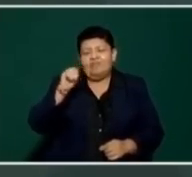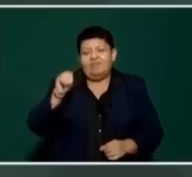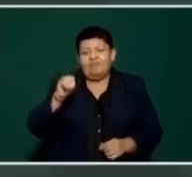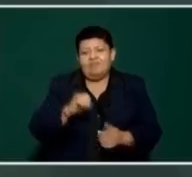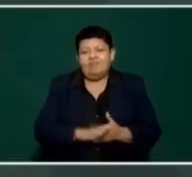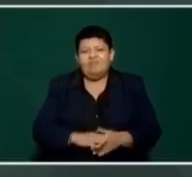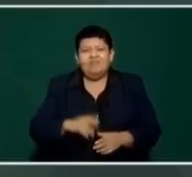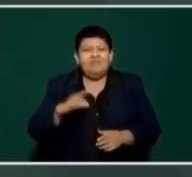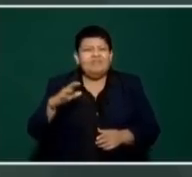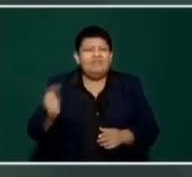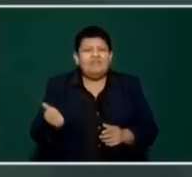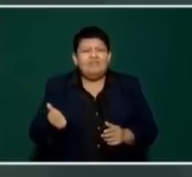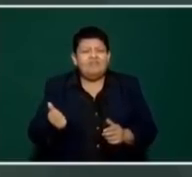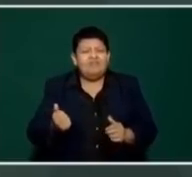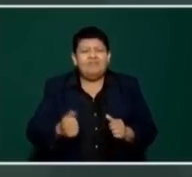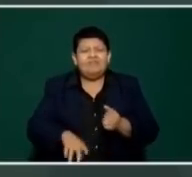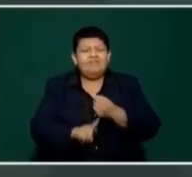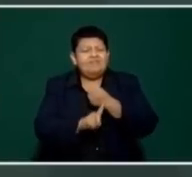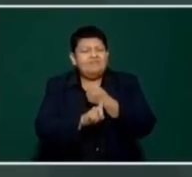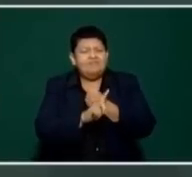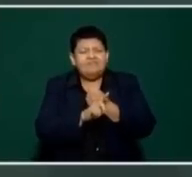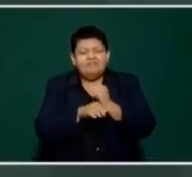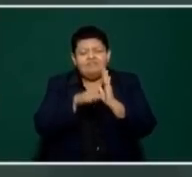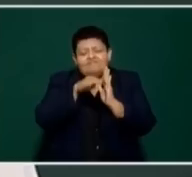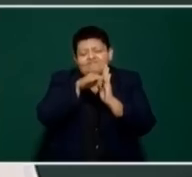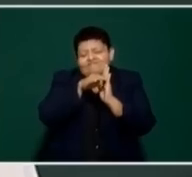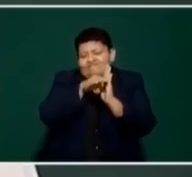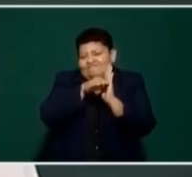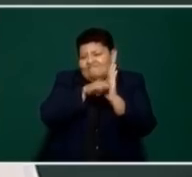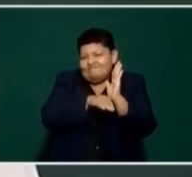es un asunto menor.